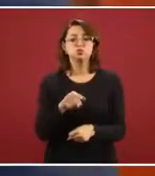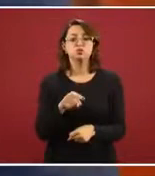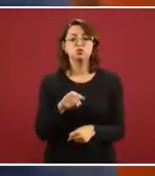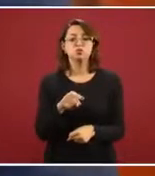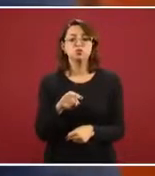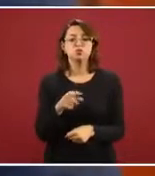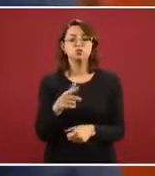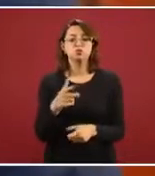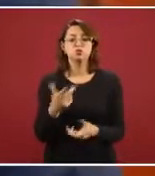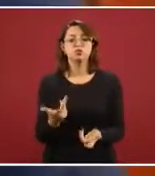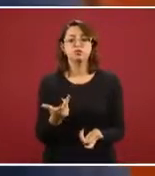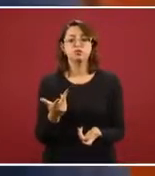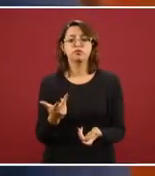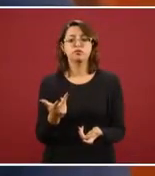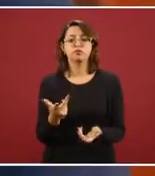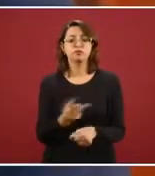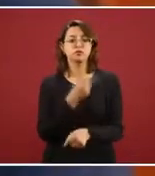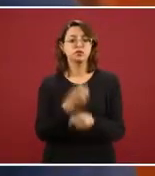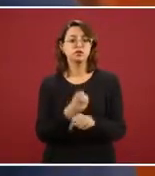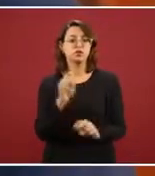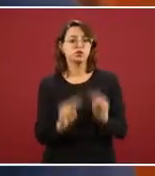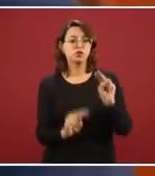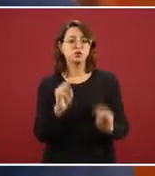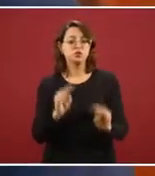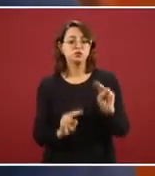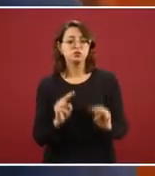el segundo nivel